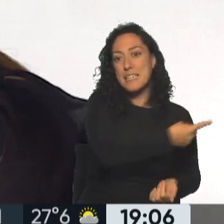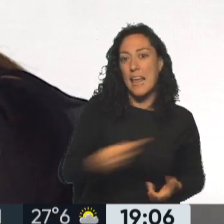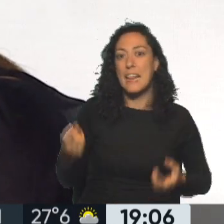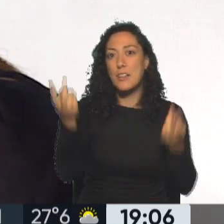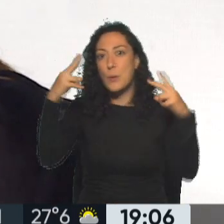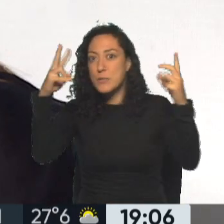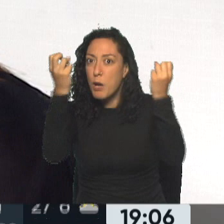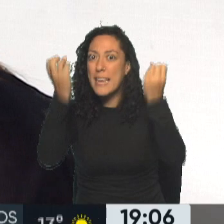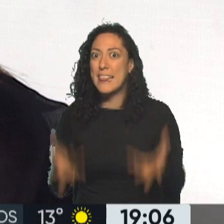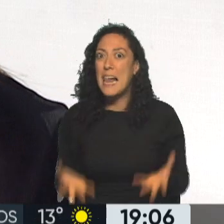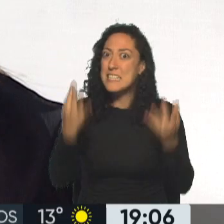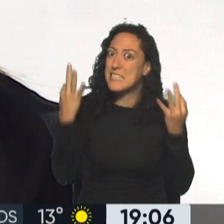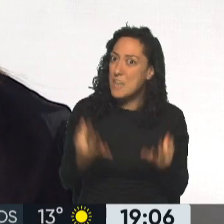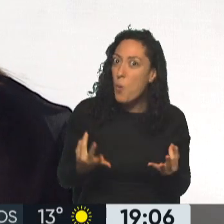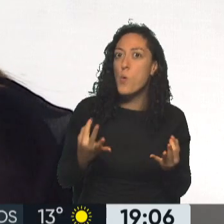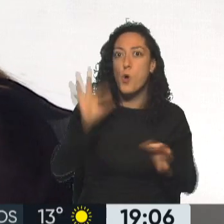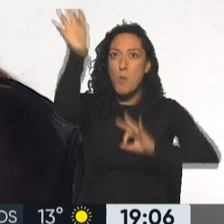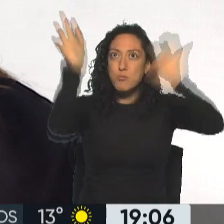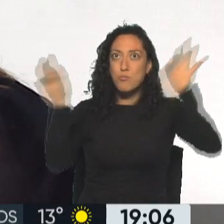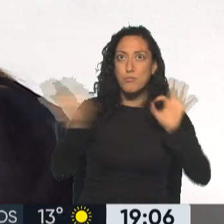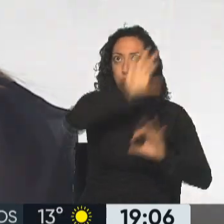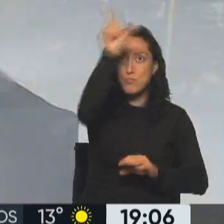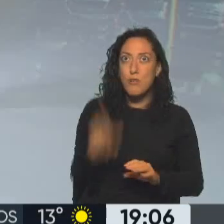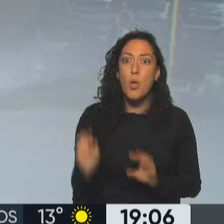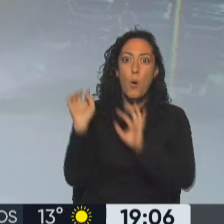dudas va a movilizar en todos los puntos del país.